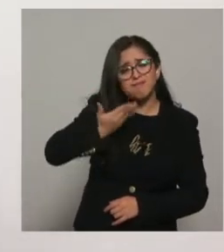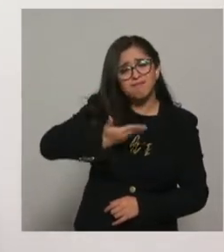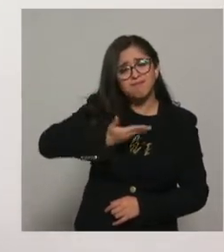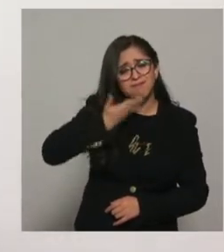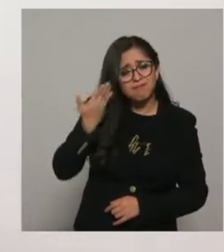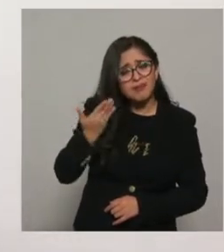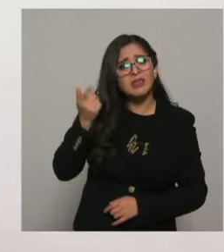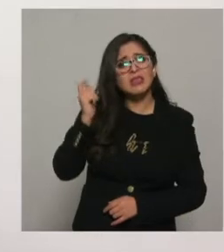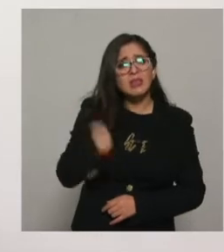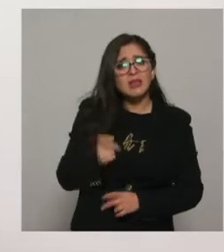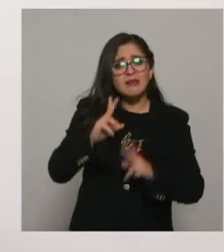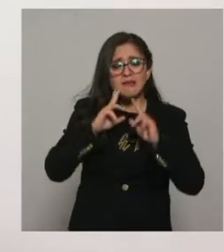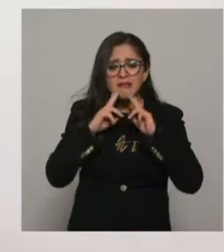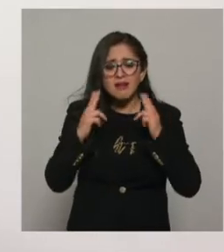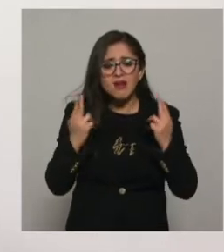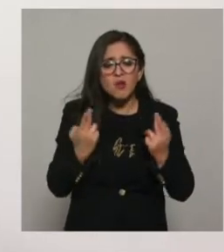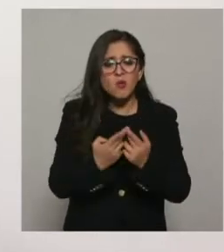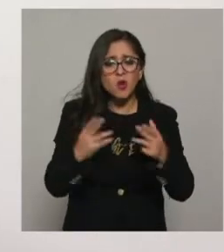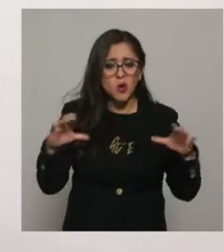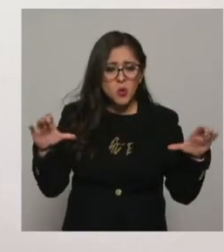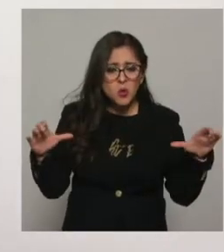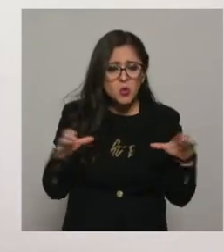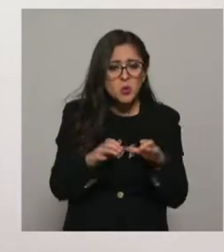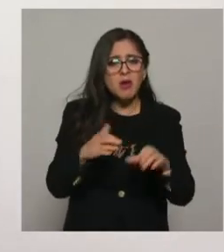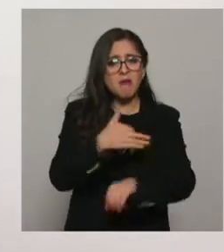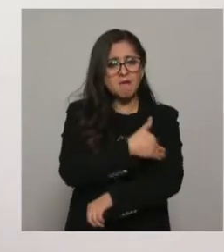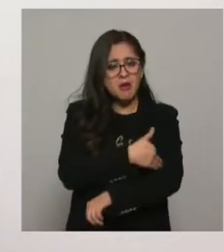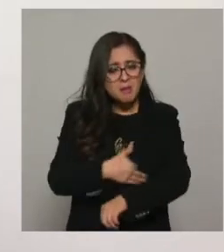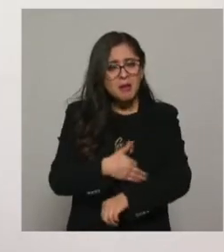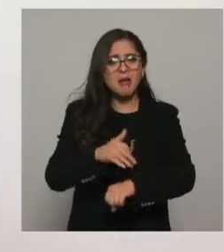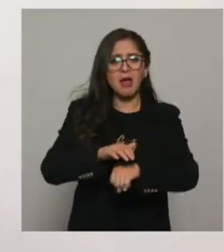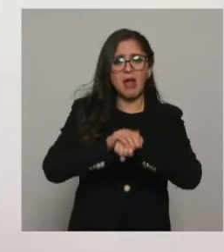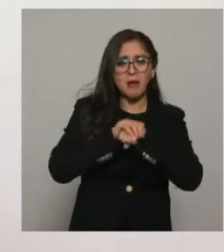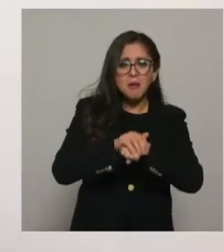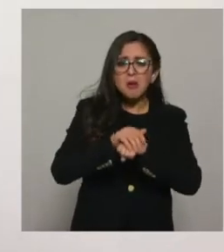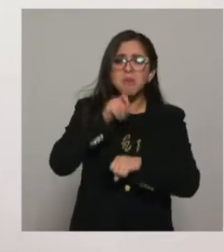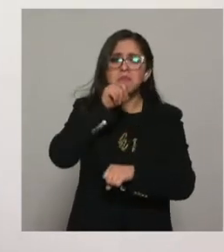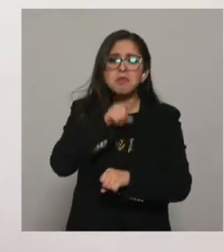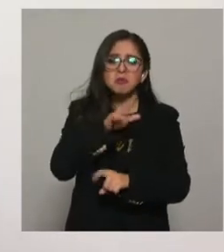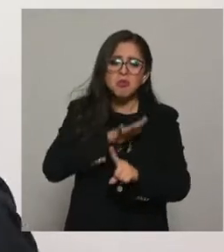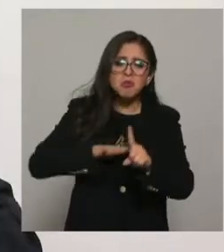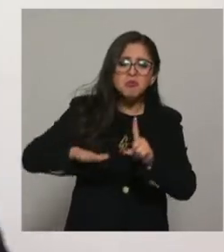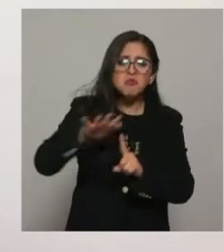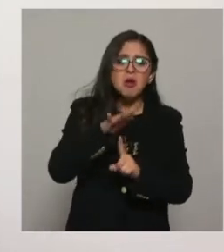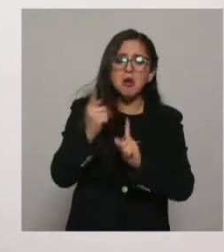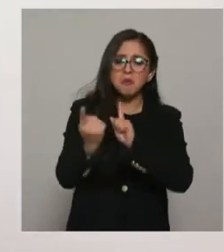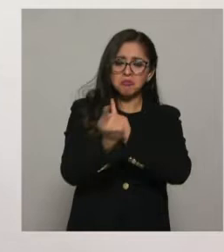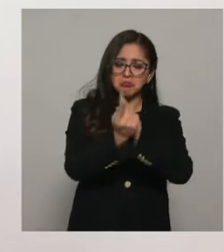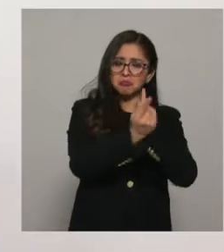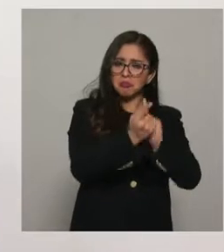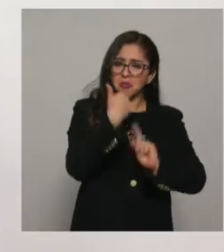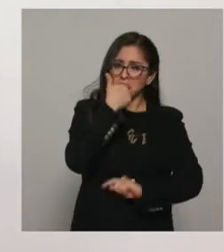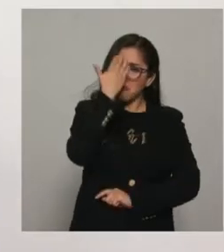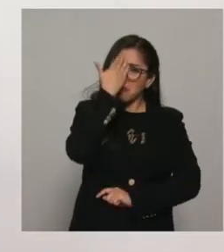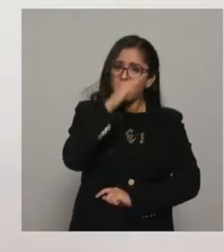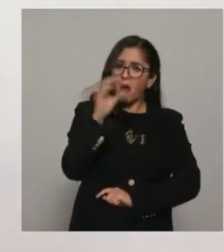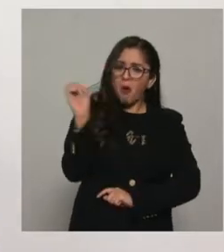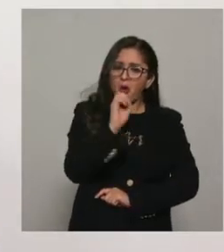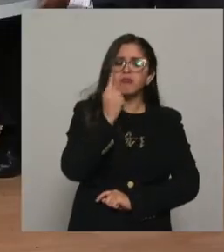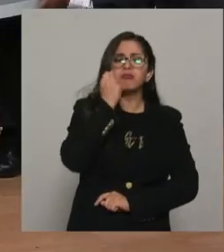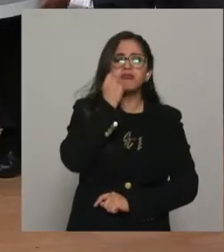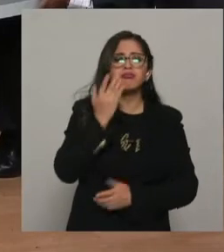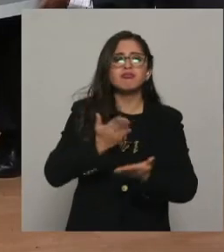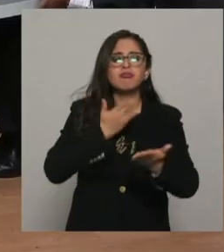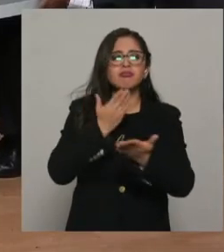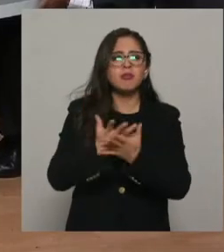que reúne familias, amigos y a la sociedad, porque entra la gente que no conoce y la atienden como debe ser. No, y muy rico todo. Sí.